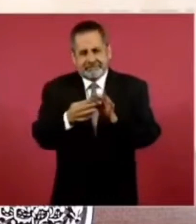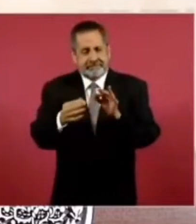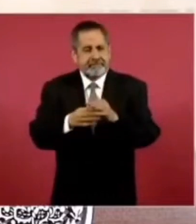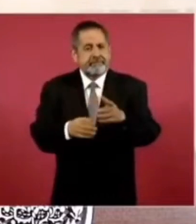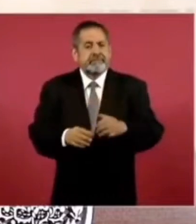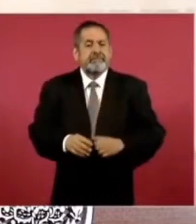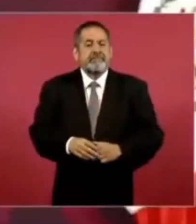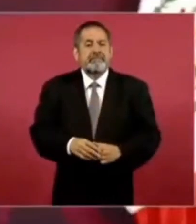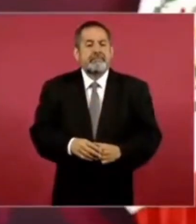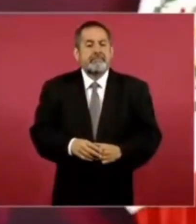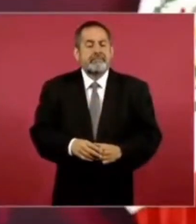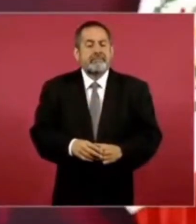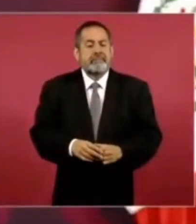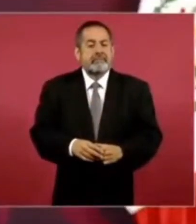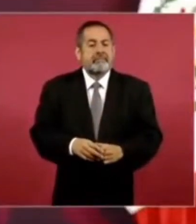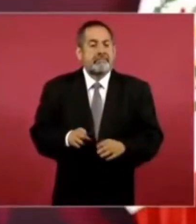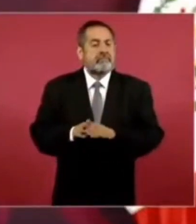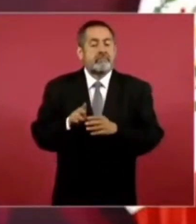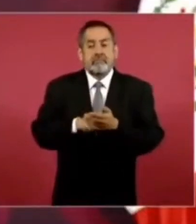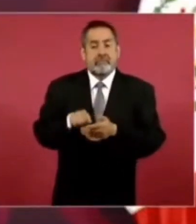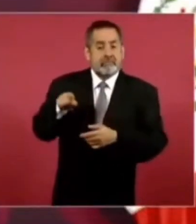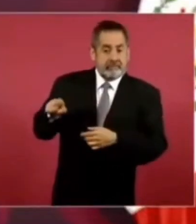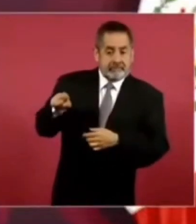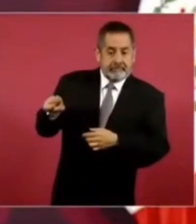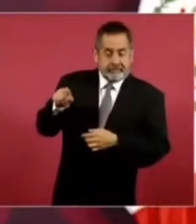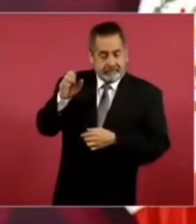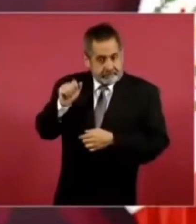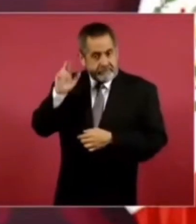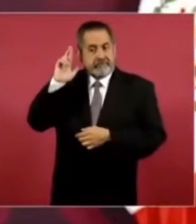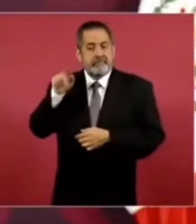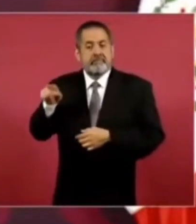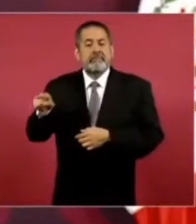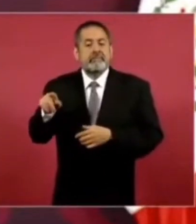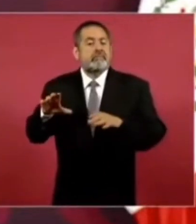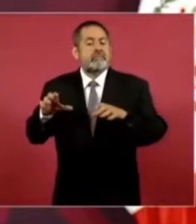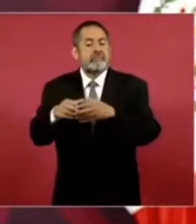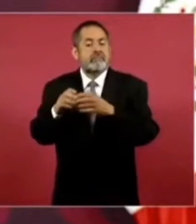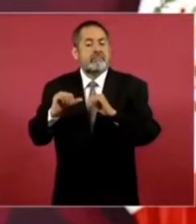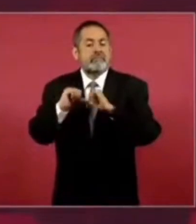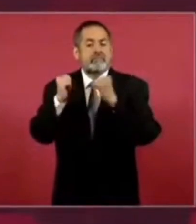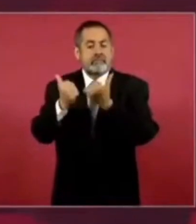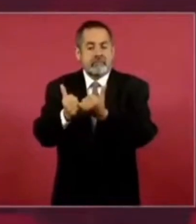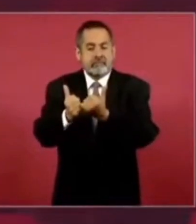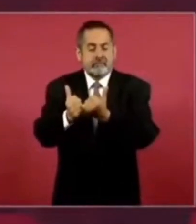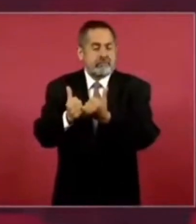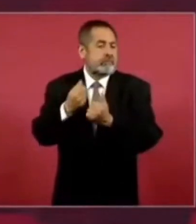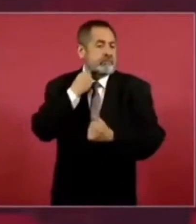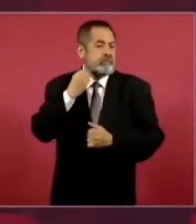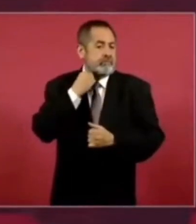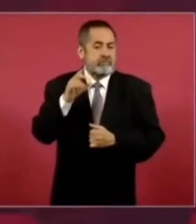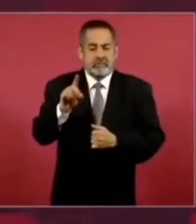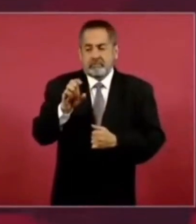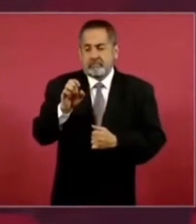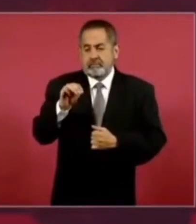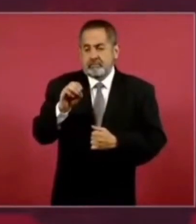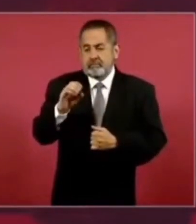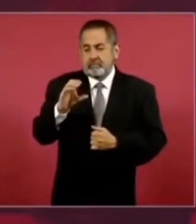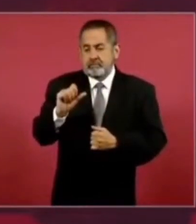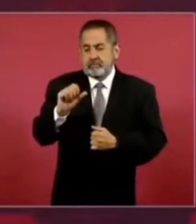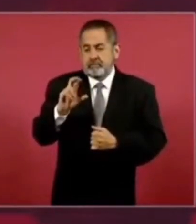que viene de la asociación de abogados democráticos